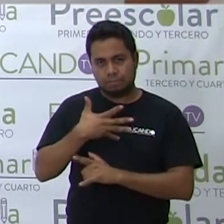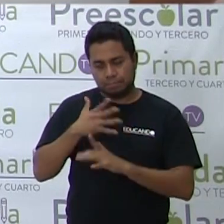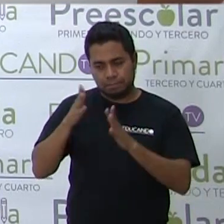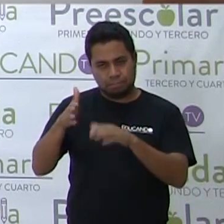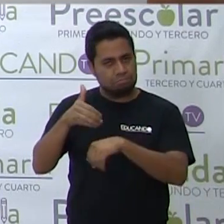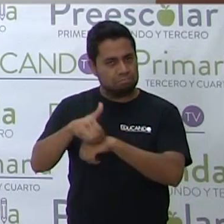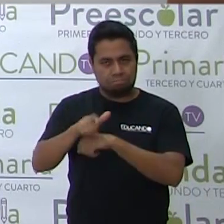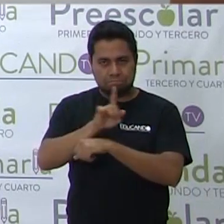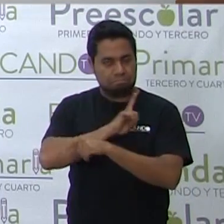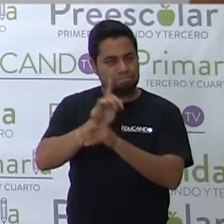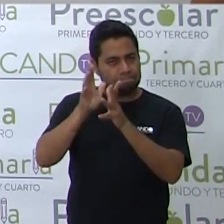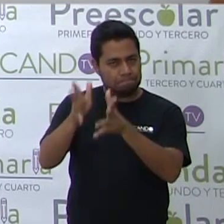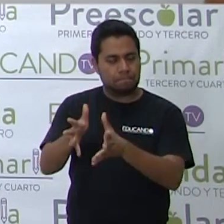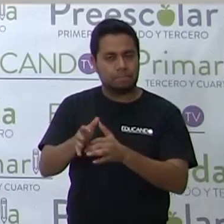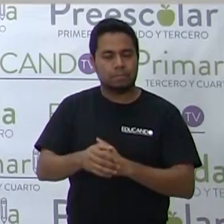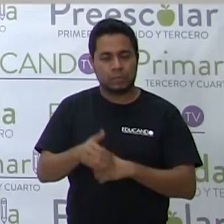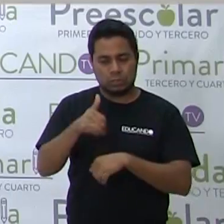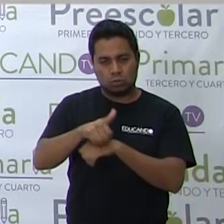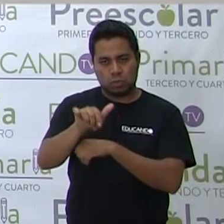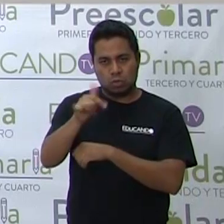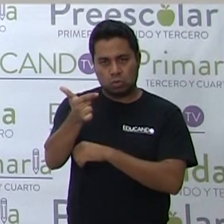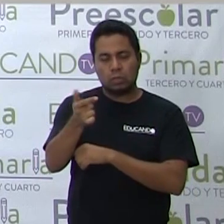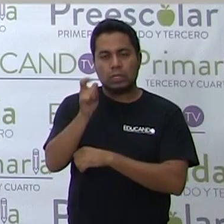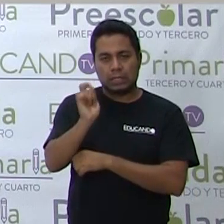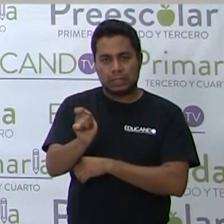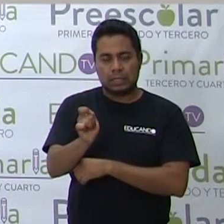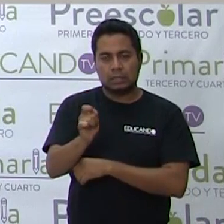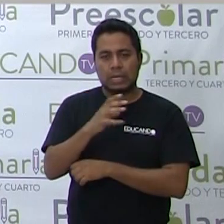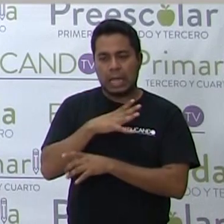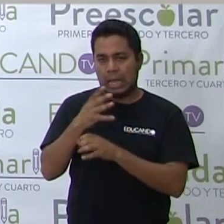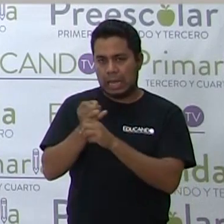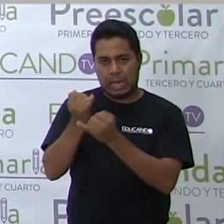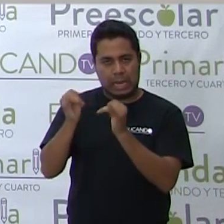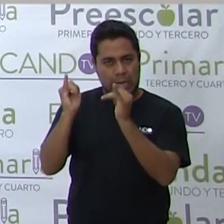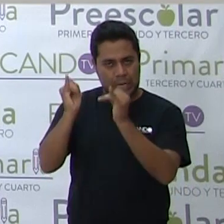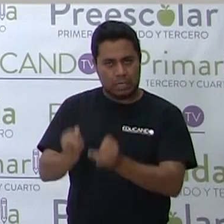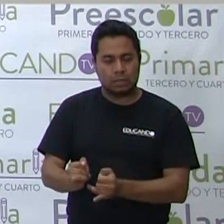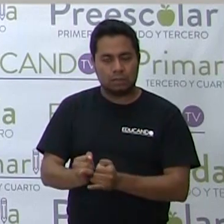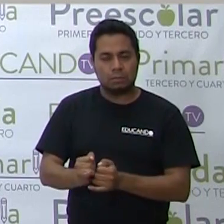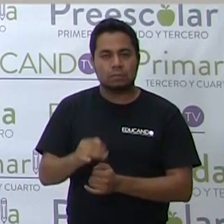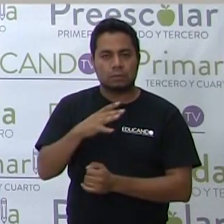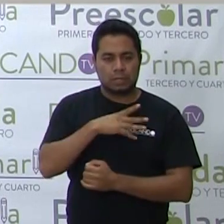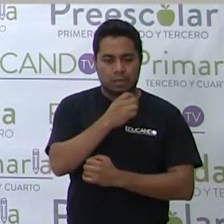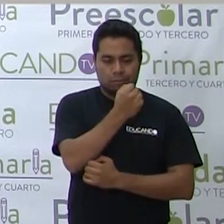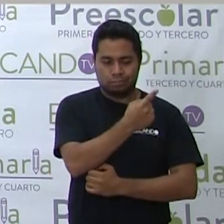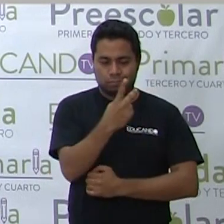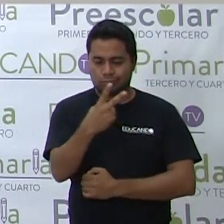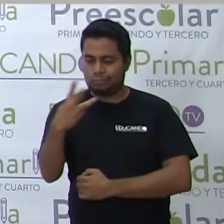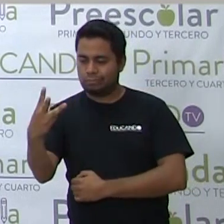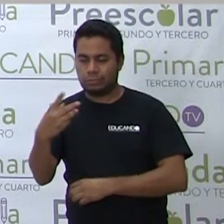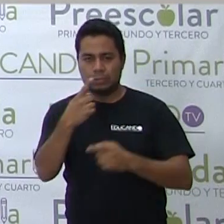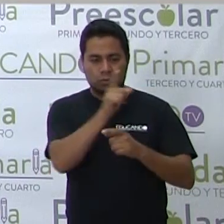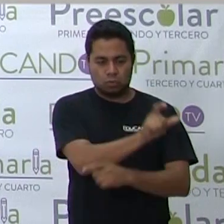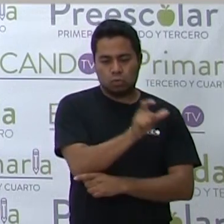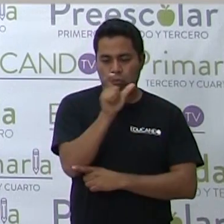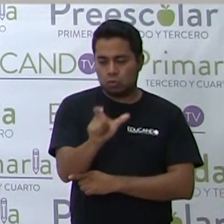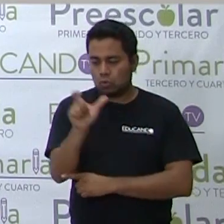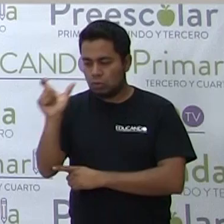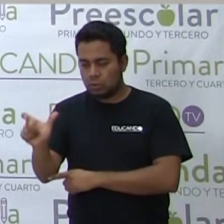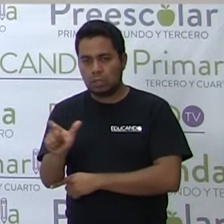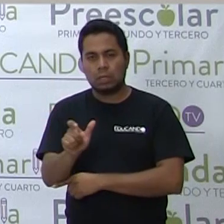independiente el número 12 nos representa el término independiente son tres términos sí que